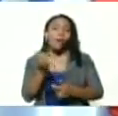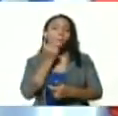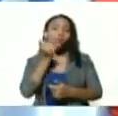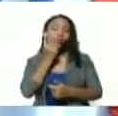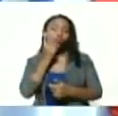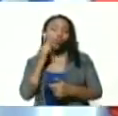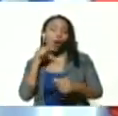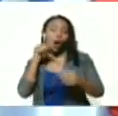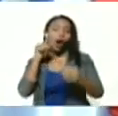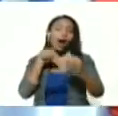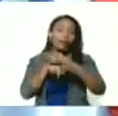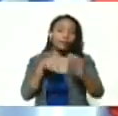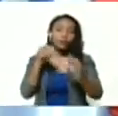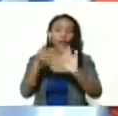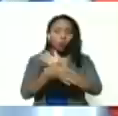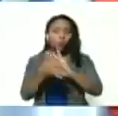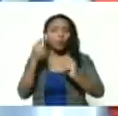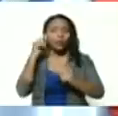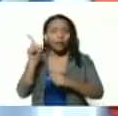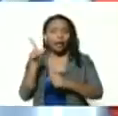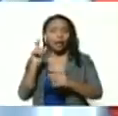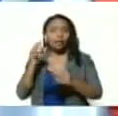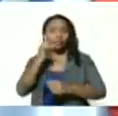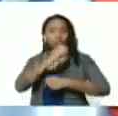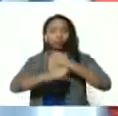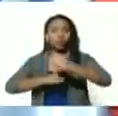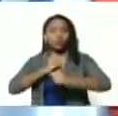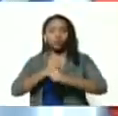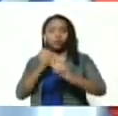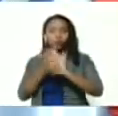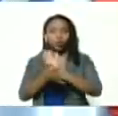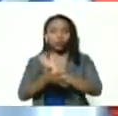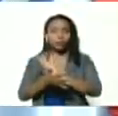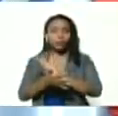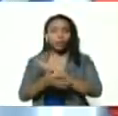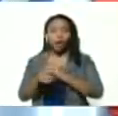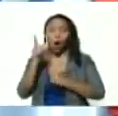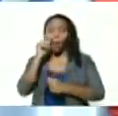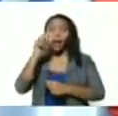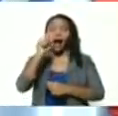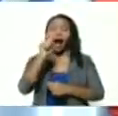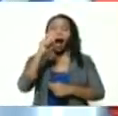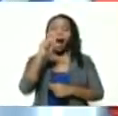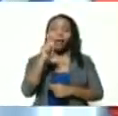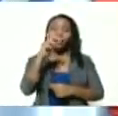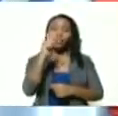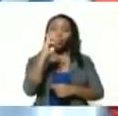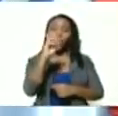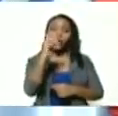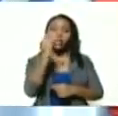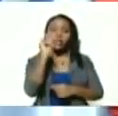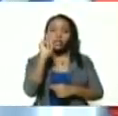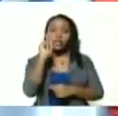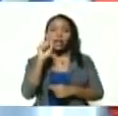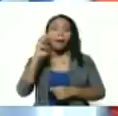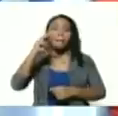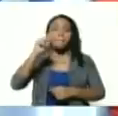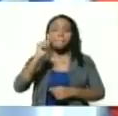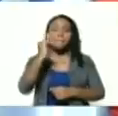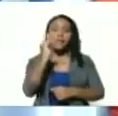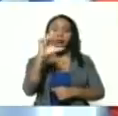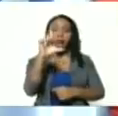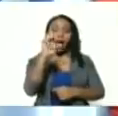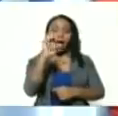asociación. Adicionalmente, a los ciudadanos Anthony Carreño, Milexi Torres y Karen